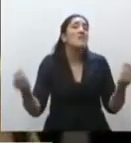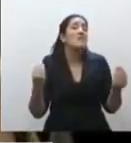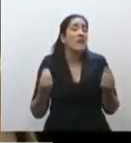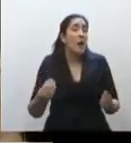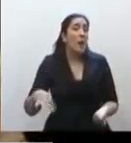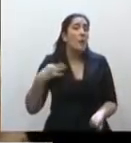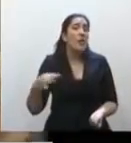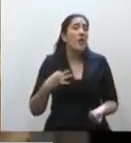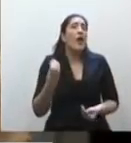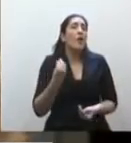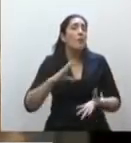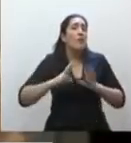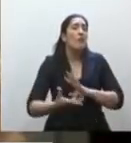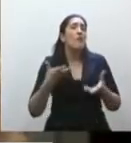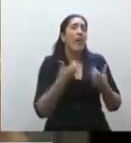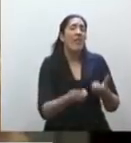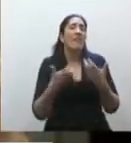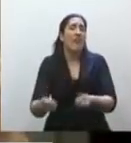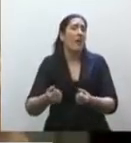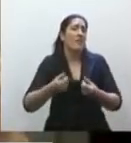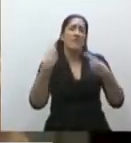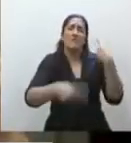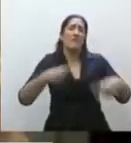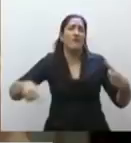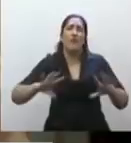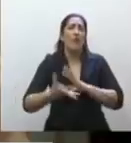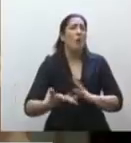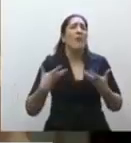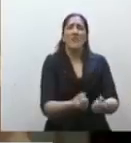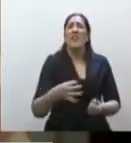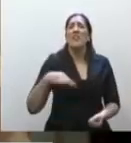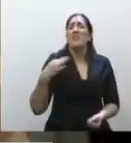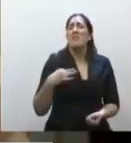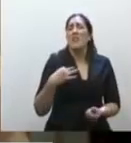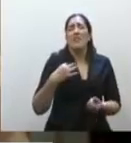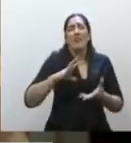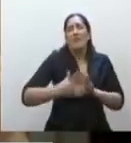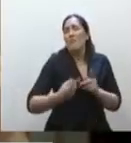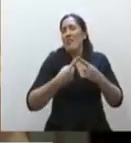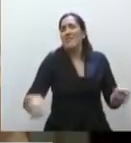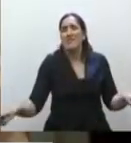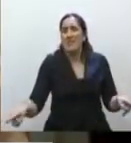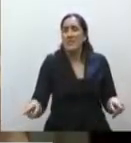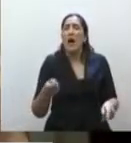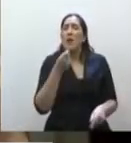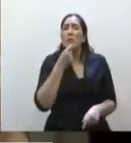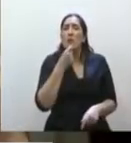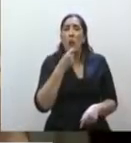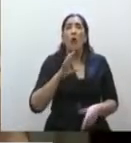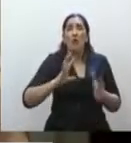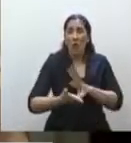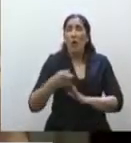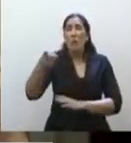en todos los aspectos y en todos los momentos. No puede haber defensa de la vida cuando se siguen achicando